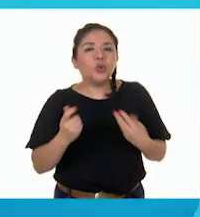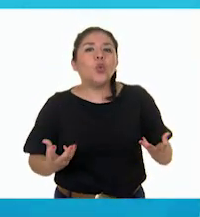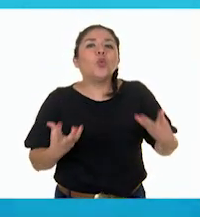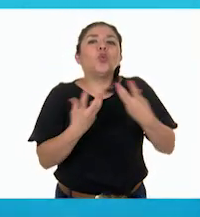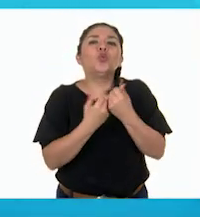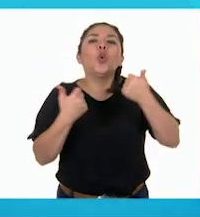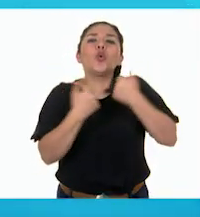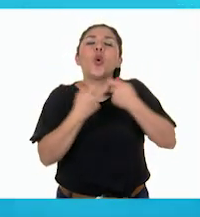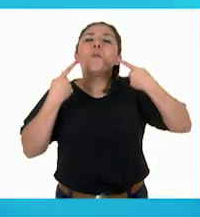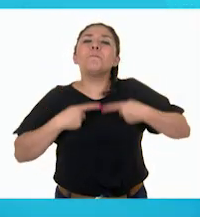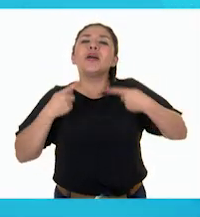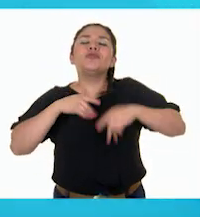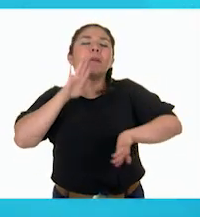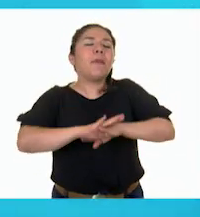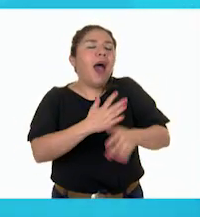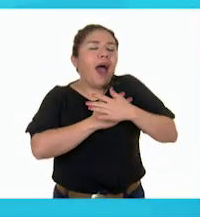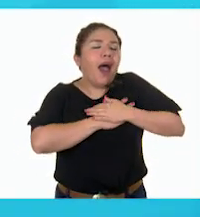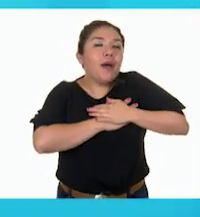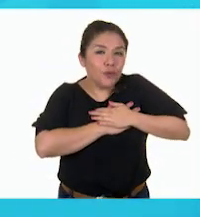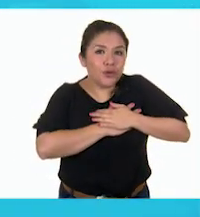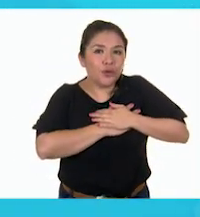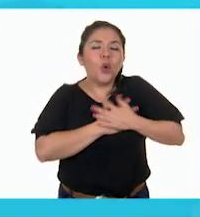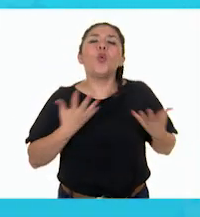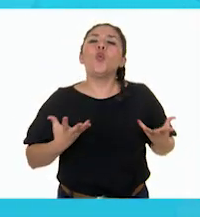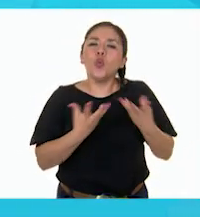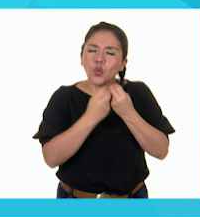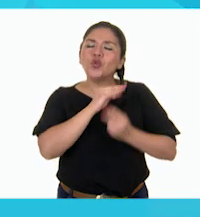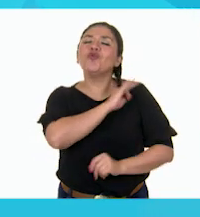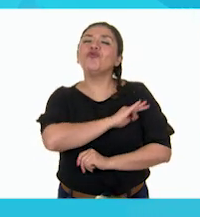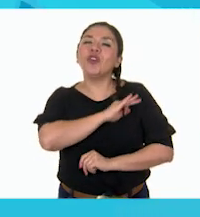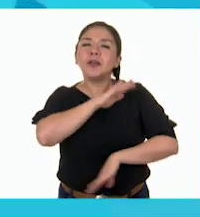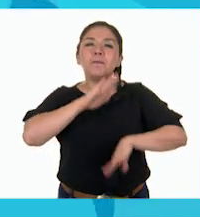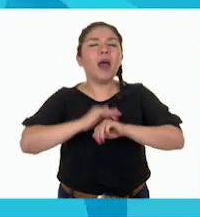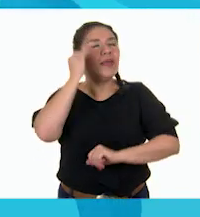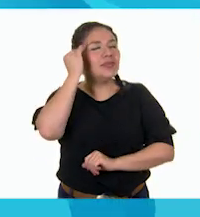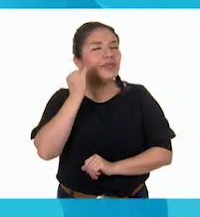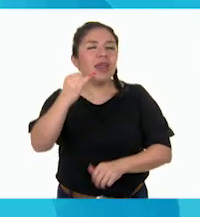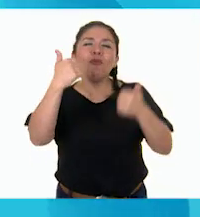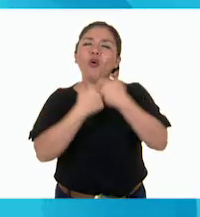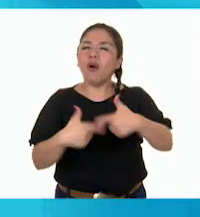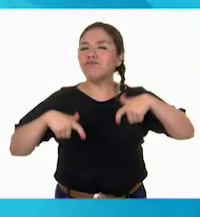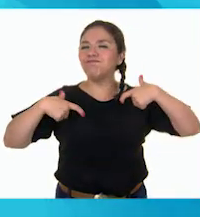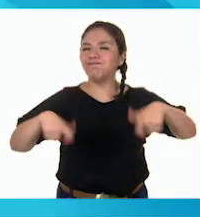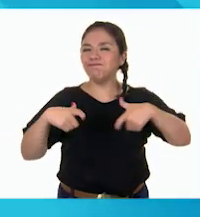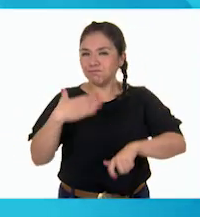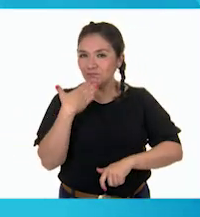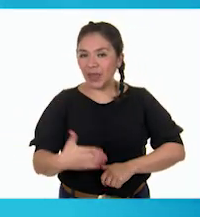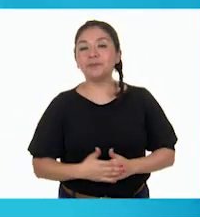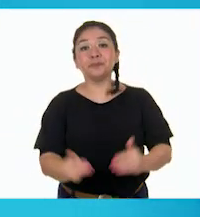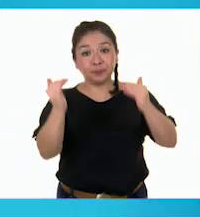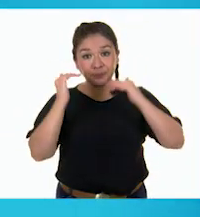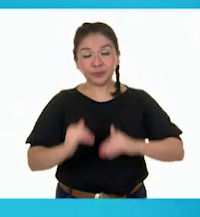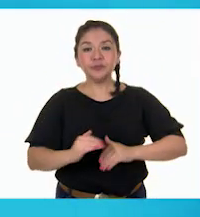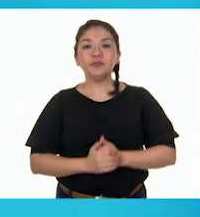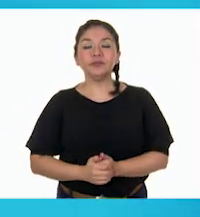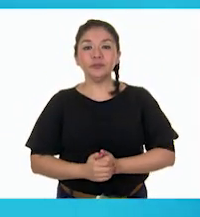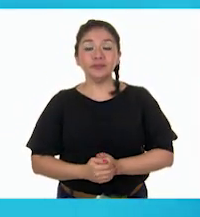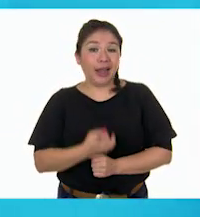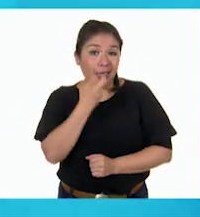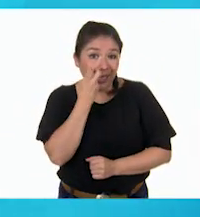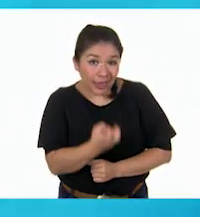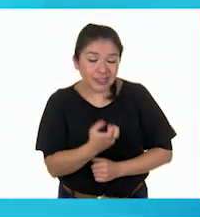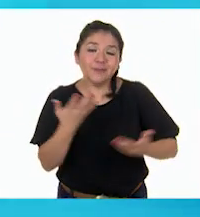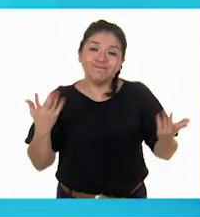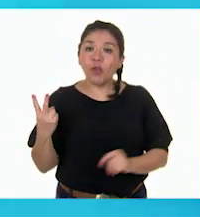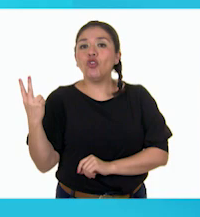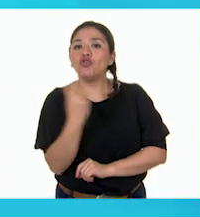los seres a quienes se ama. Y siguieron viviendo felices y ricos para siempre. Rapunzel. Entonces los